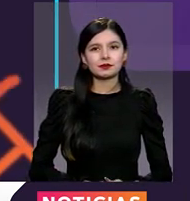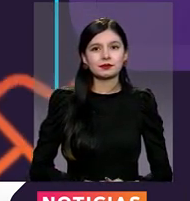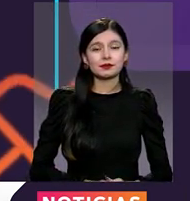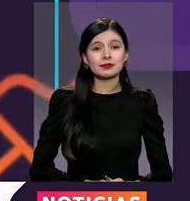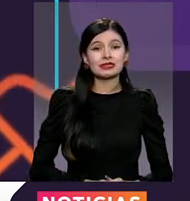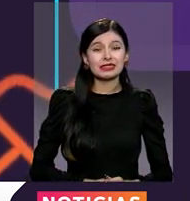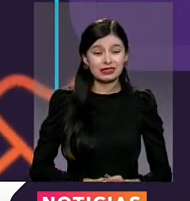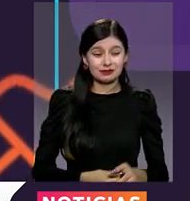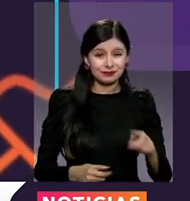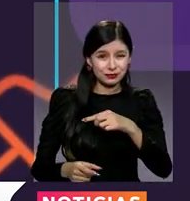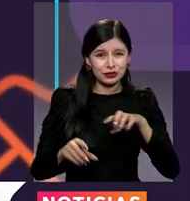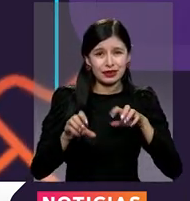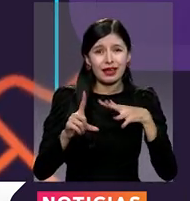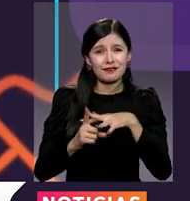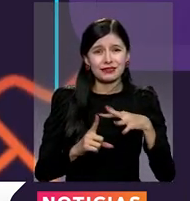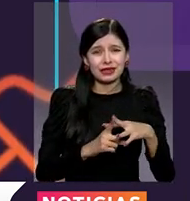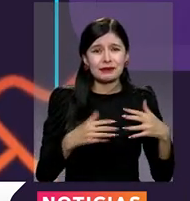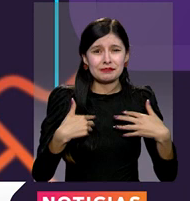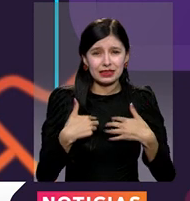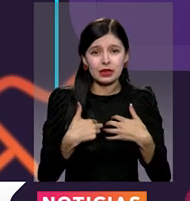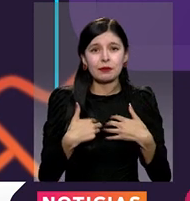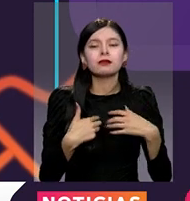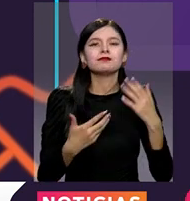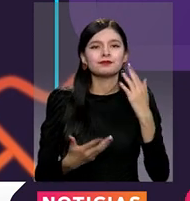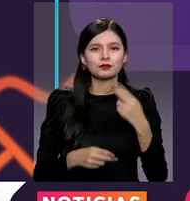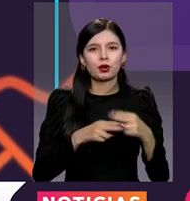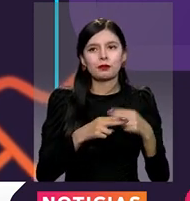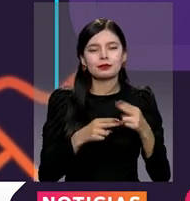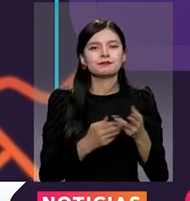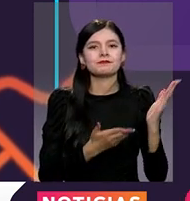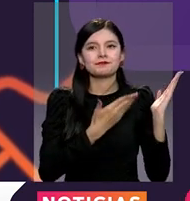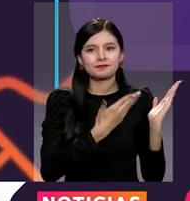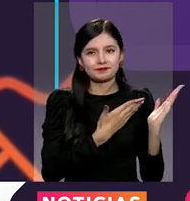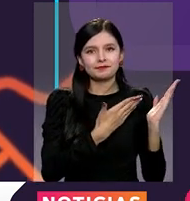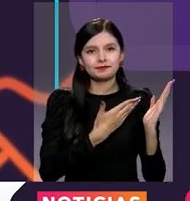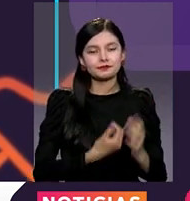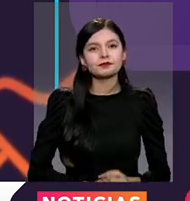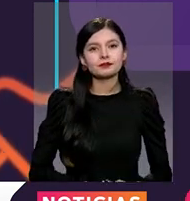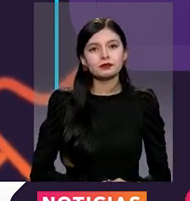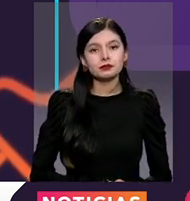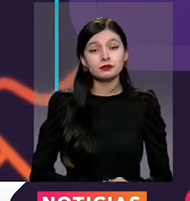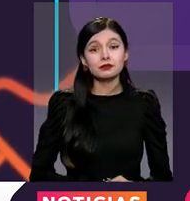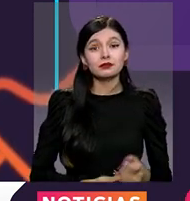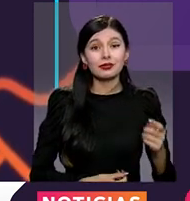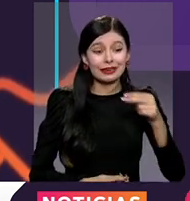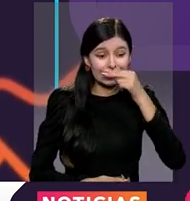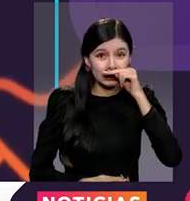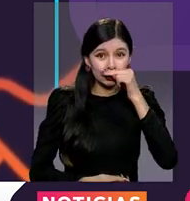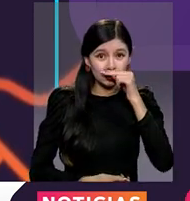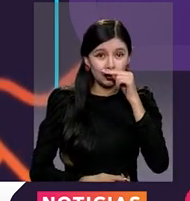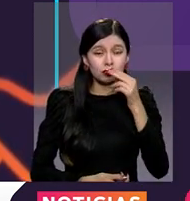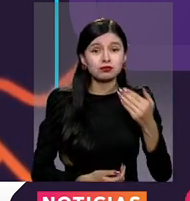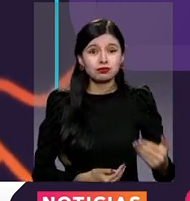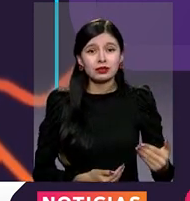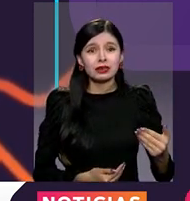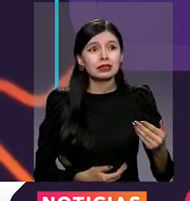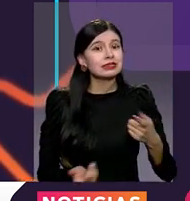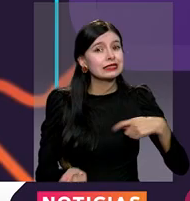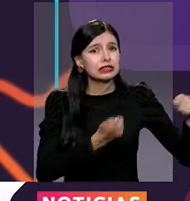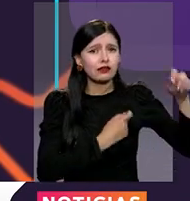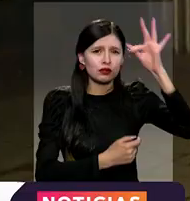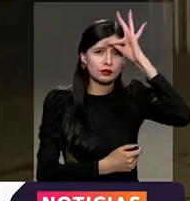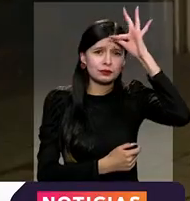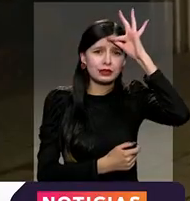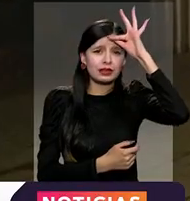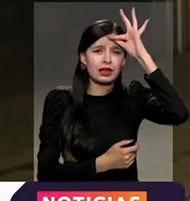Las víctimas fueron identificadas como Wilmar Antonio Mejía y Wilder Salazar Nieto. El menor de edad alcanzó a ser trasladado a un